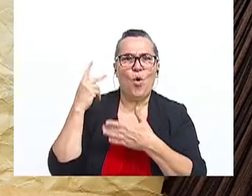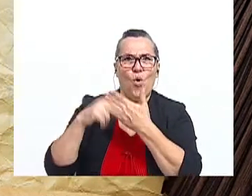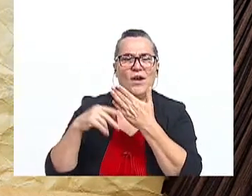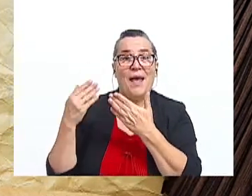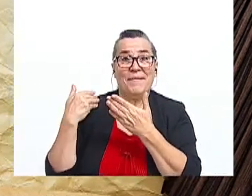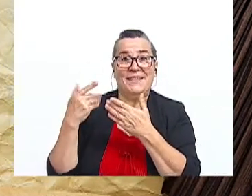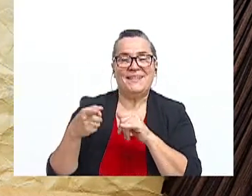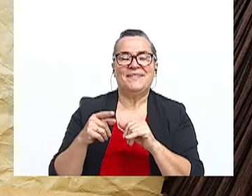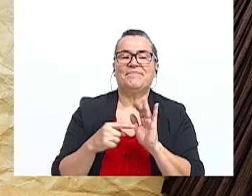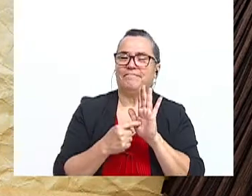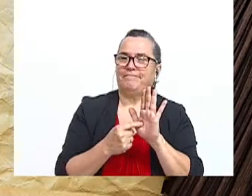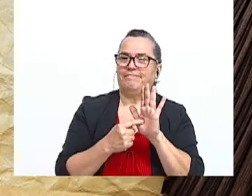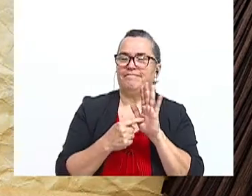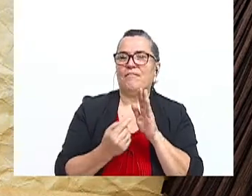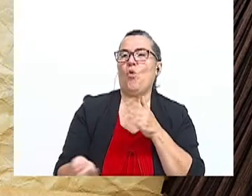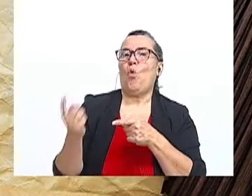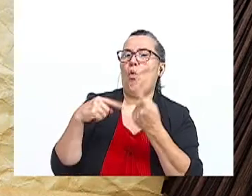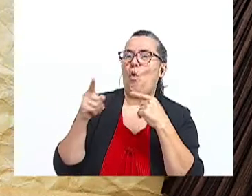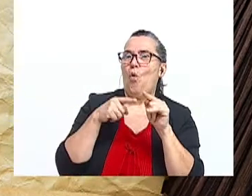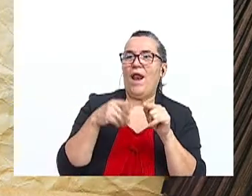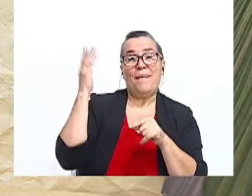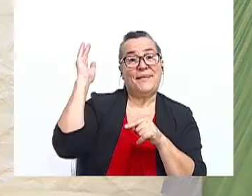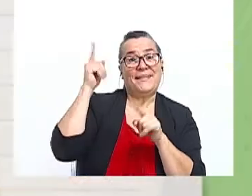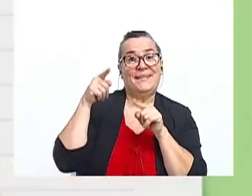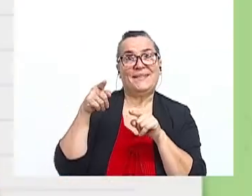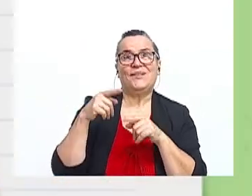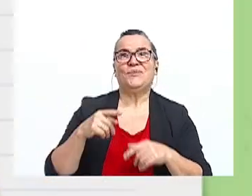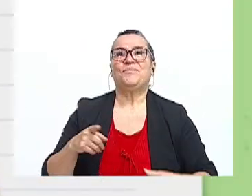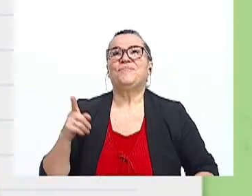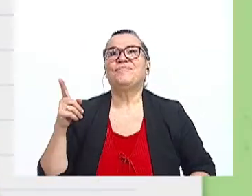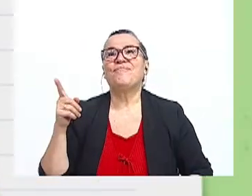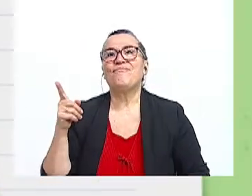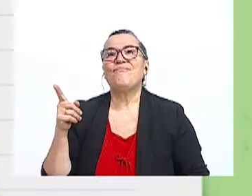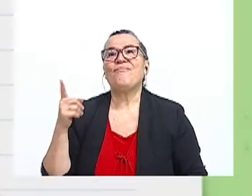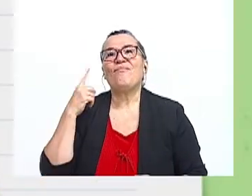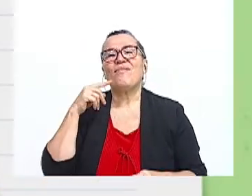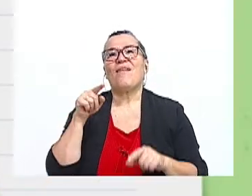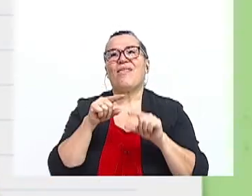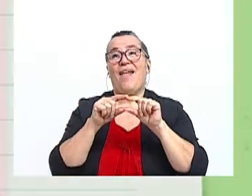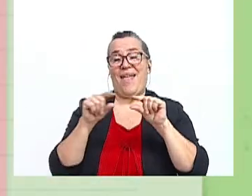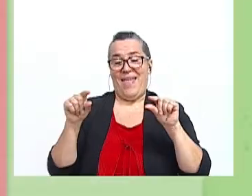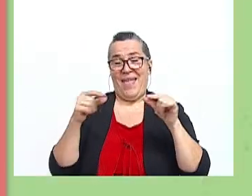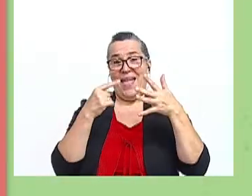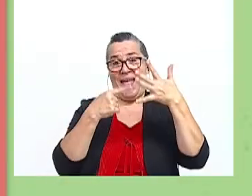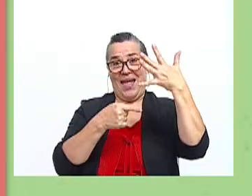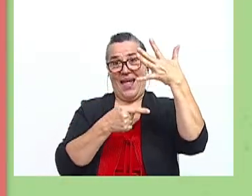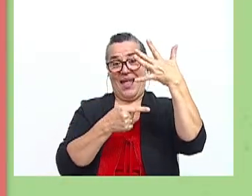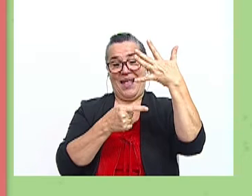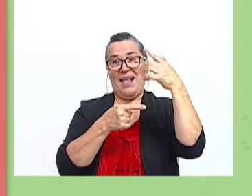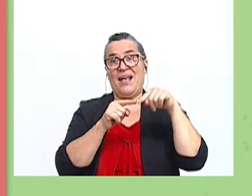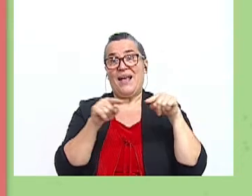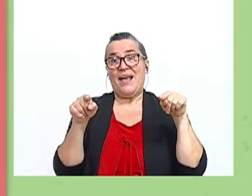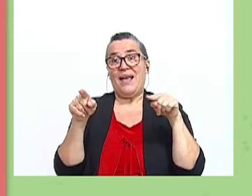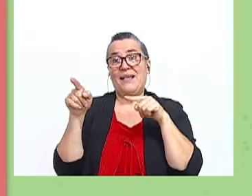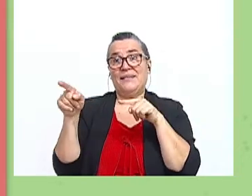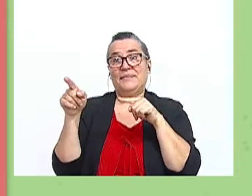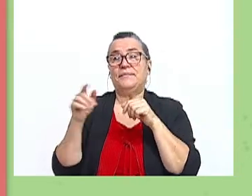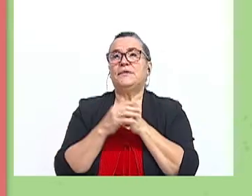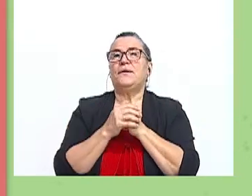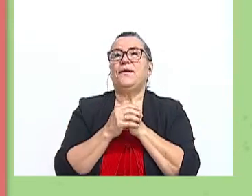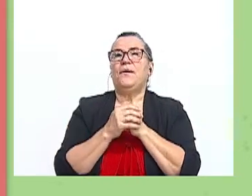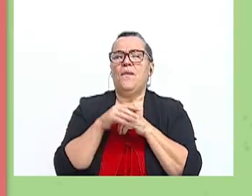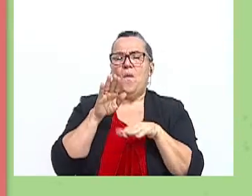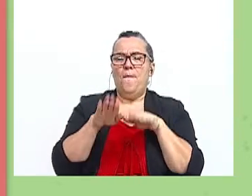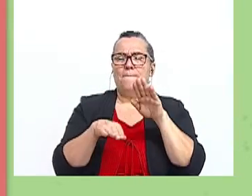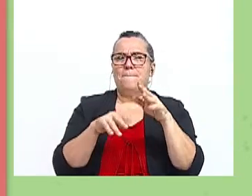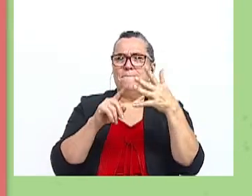atrás. Vamos a volver a la presentación para ver cuáles son los